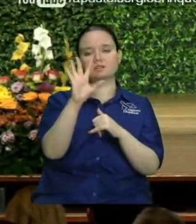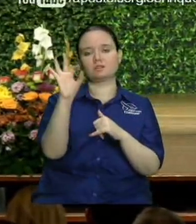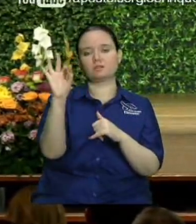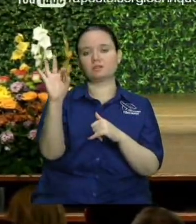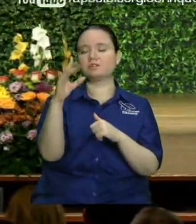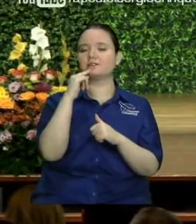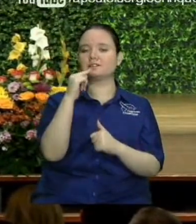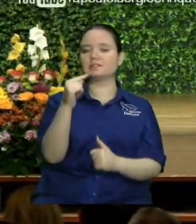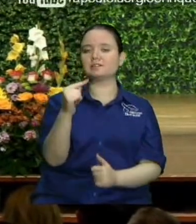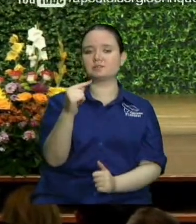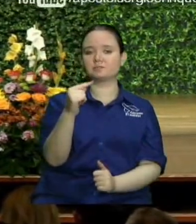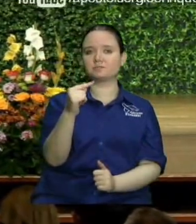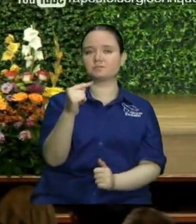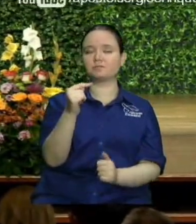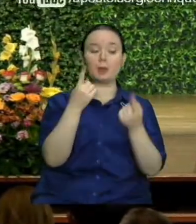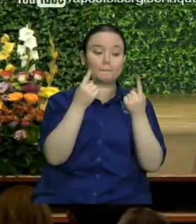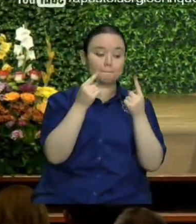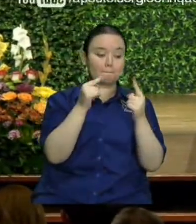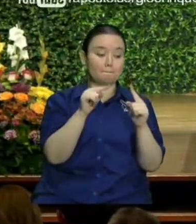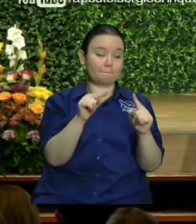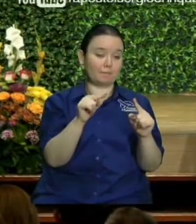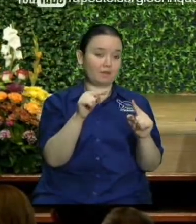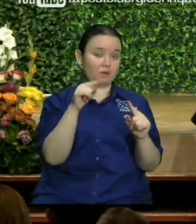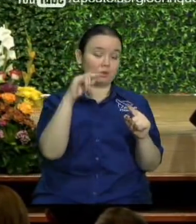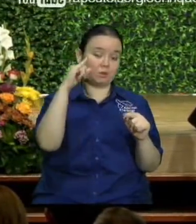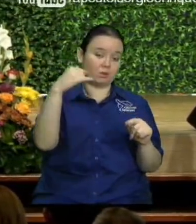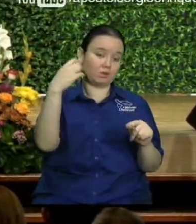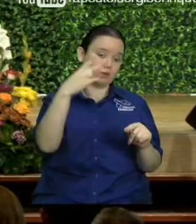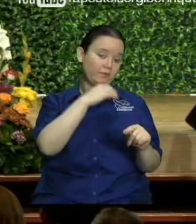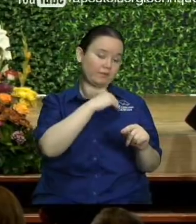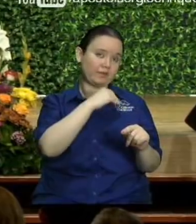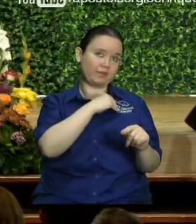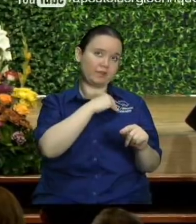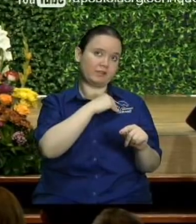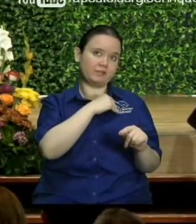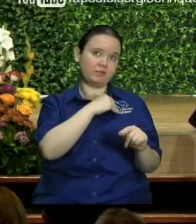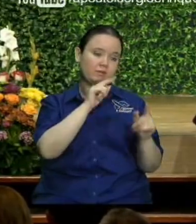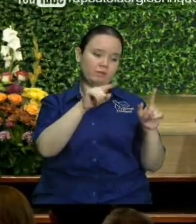53, pero quiso Jehová quebrantarle,